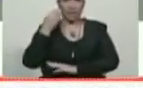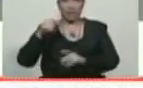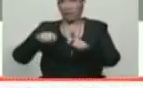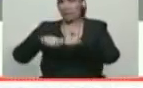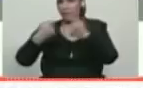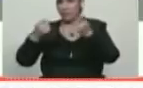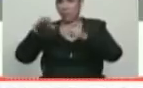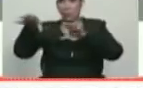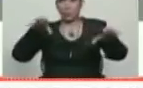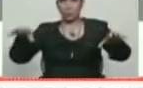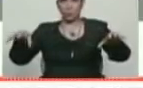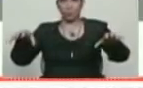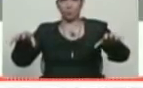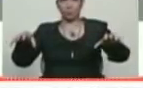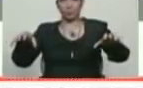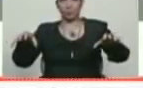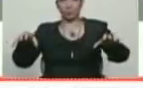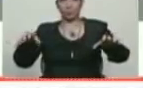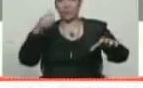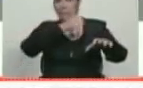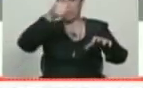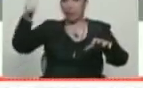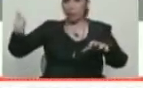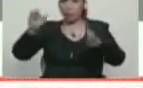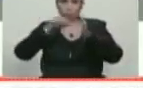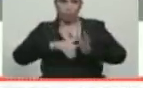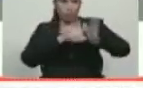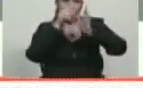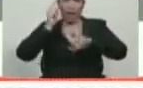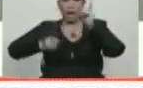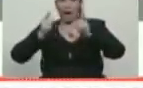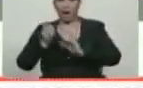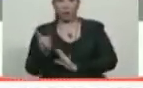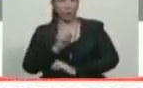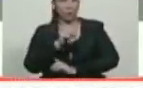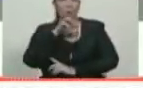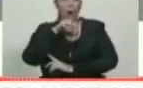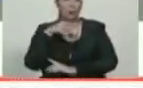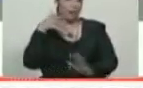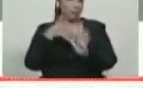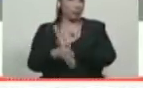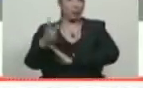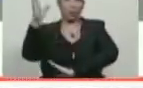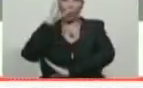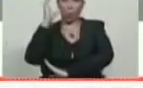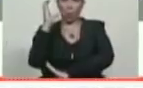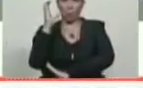Venezuela en pedacitos y cada uno va a agarrar algo. Y no hablemos de Colombia.